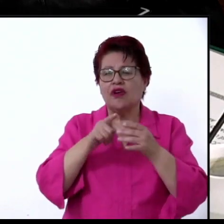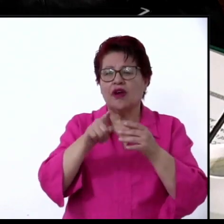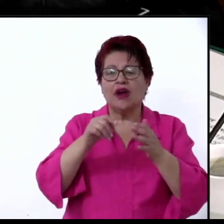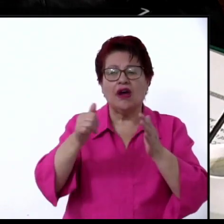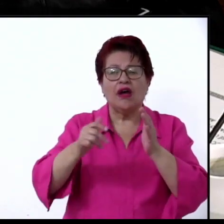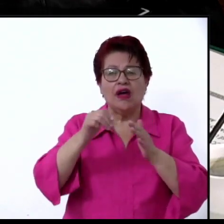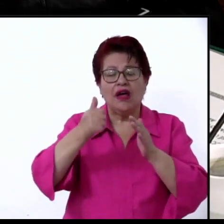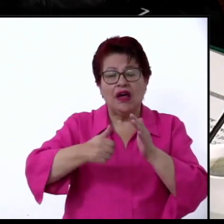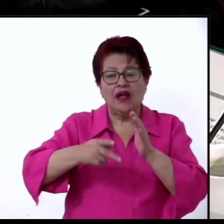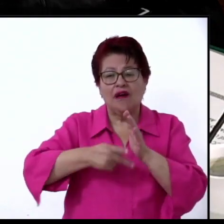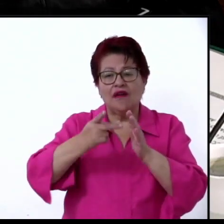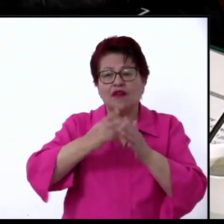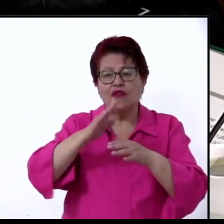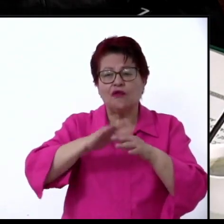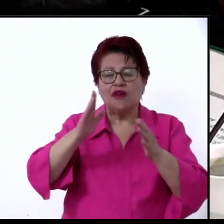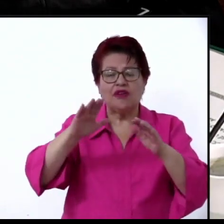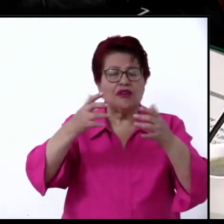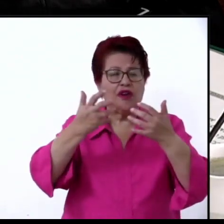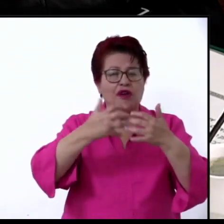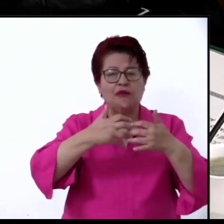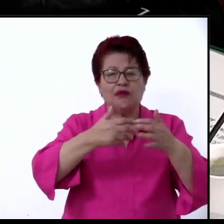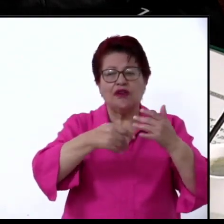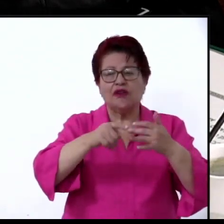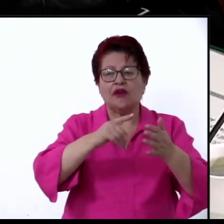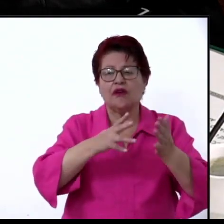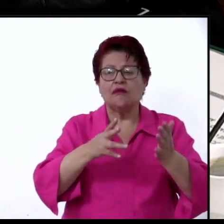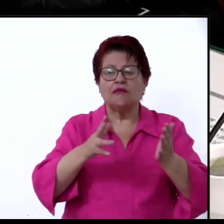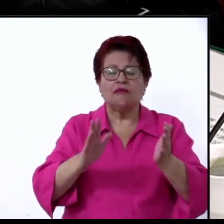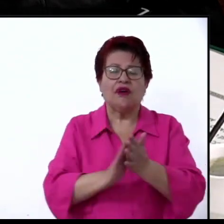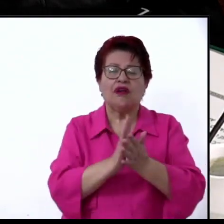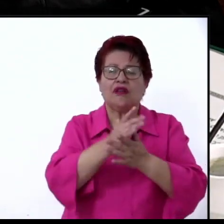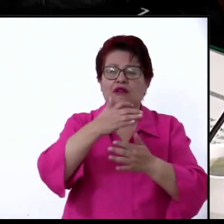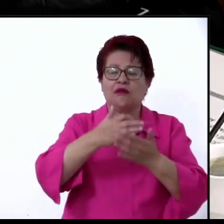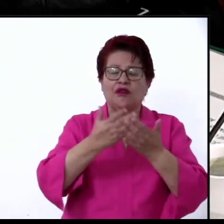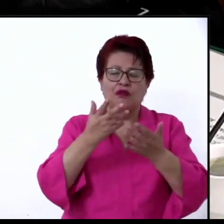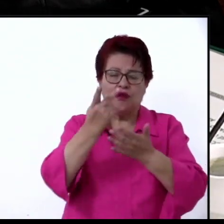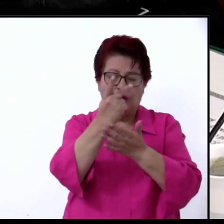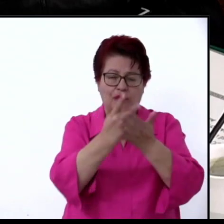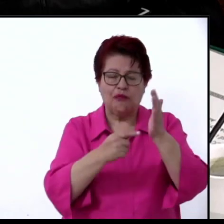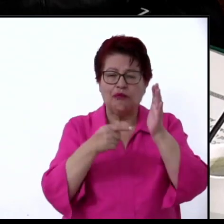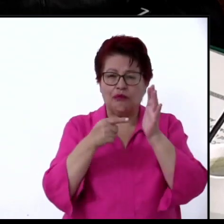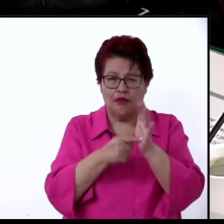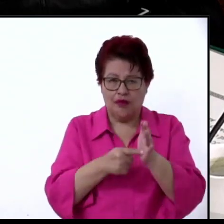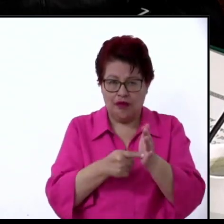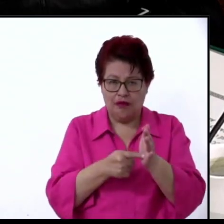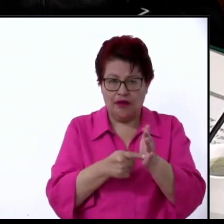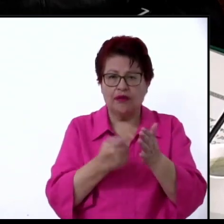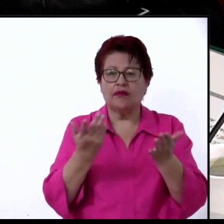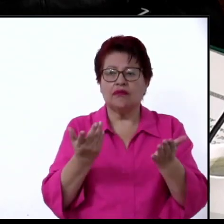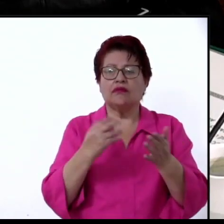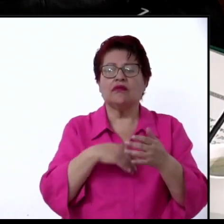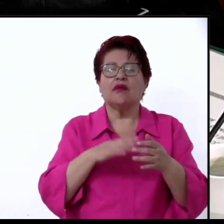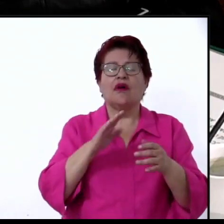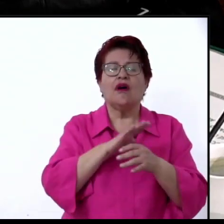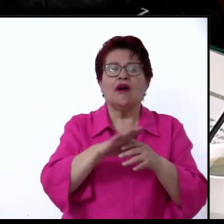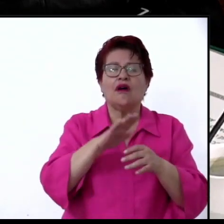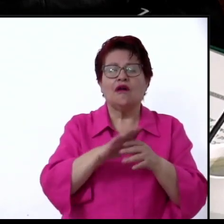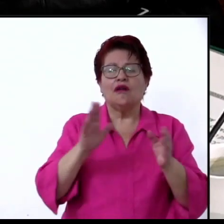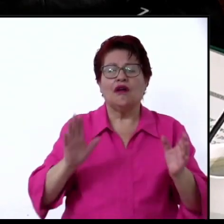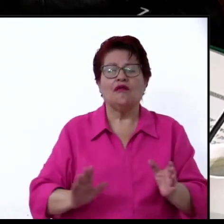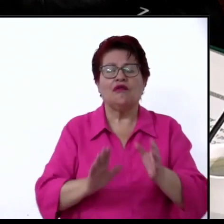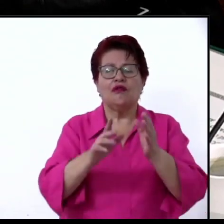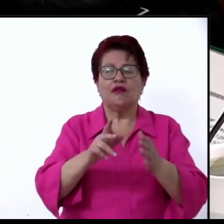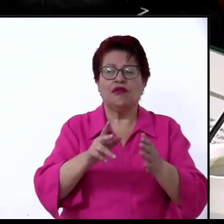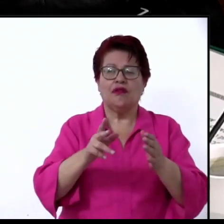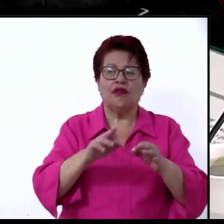vez más empresas participen en estos programas? Ahora bien, en cuanto al programa de fomento al trabajo